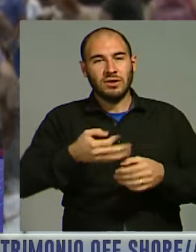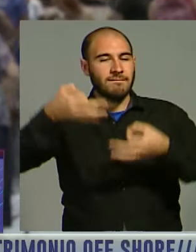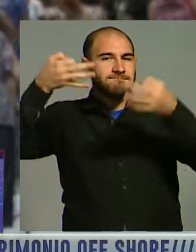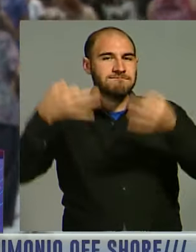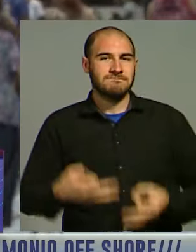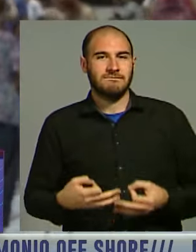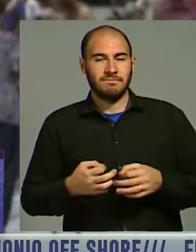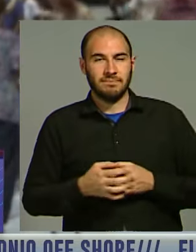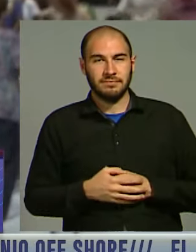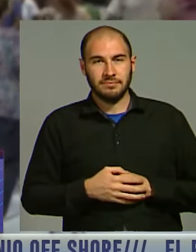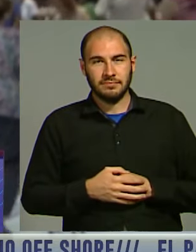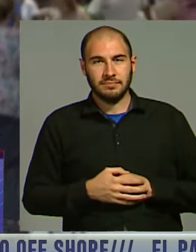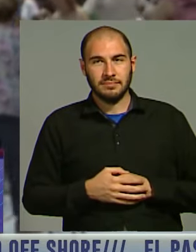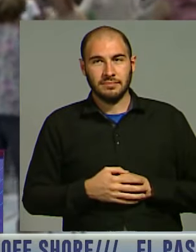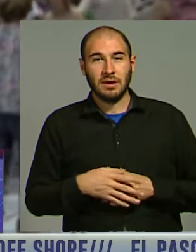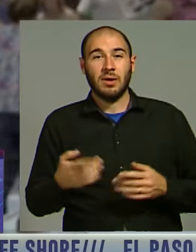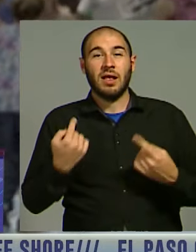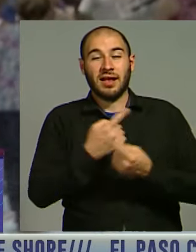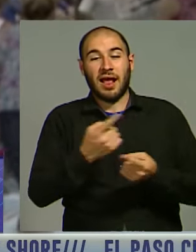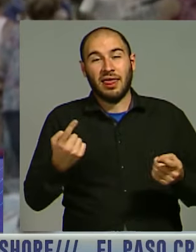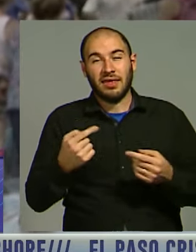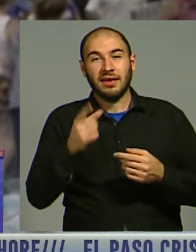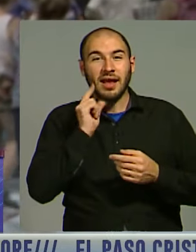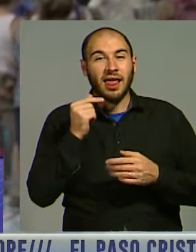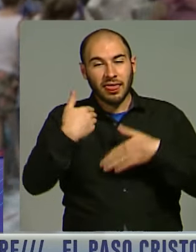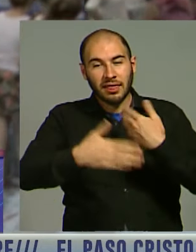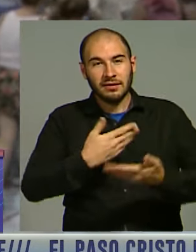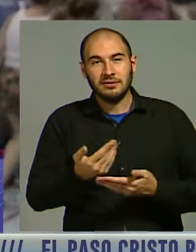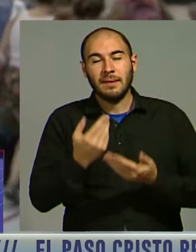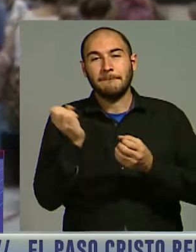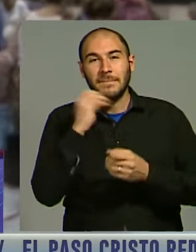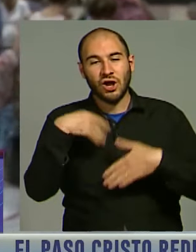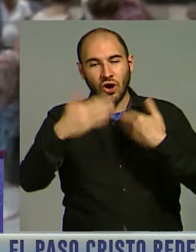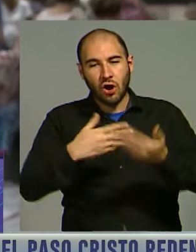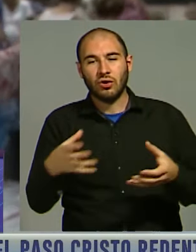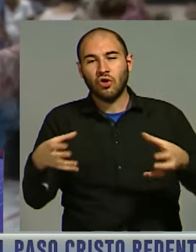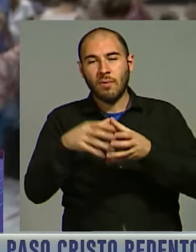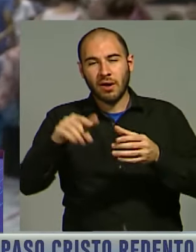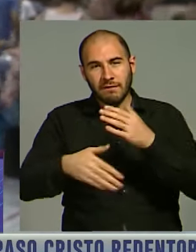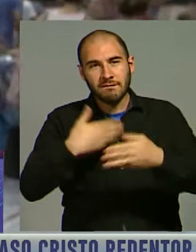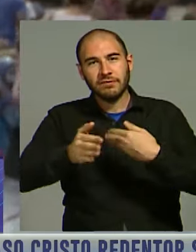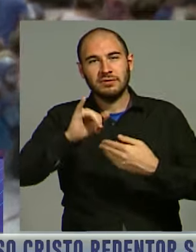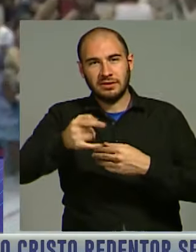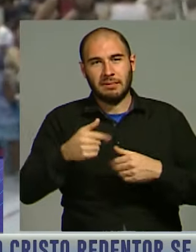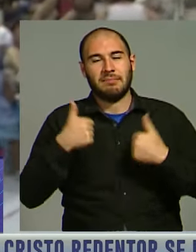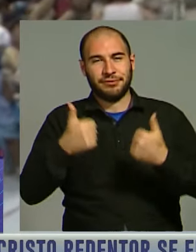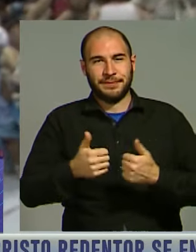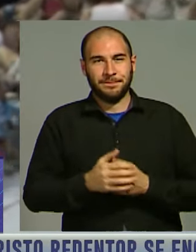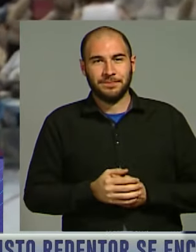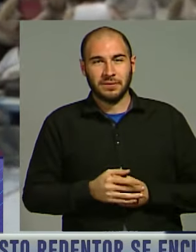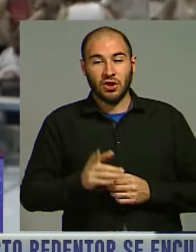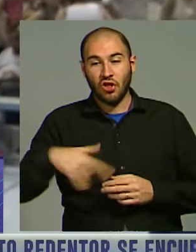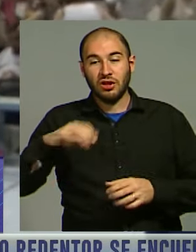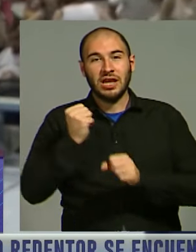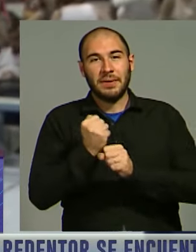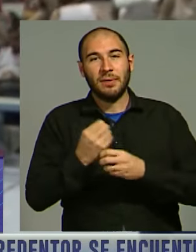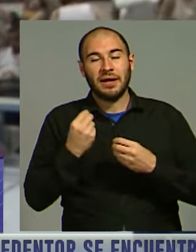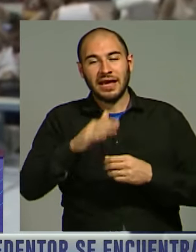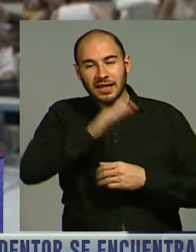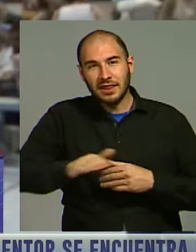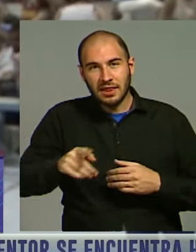excelencia y bueno, ponen cada día lo mejor para que la colonia funcione y sea un éxito. Y trabajamos para que los